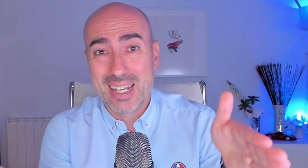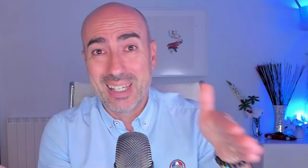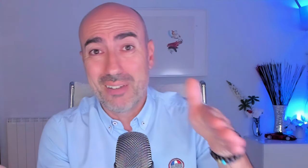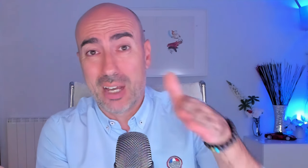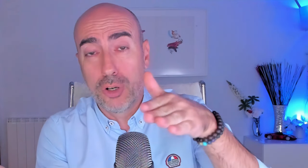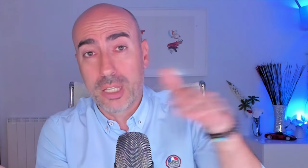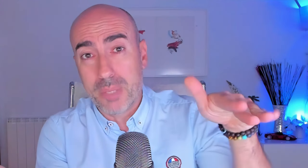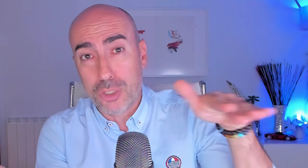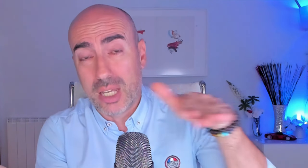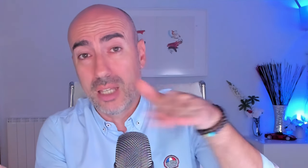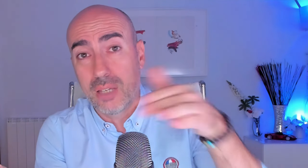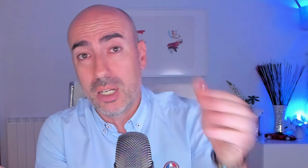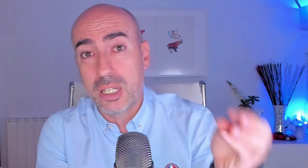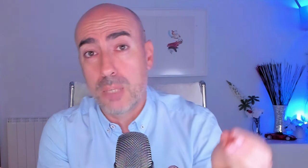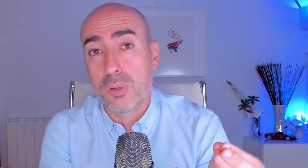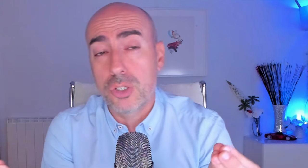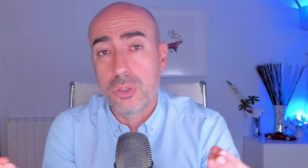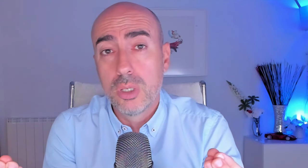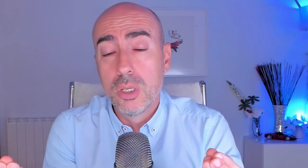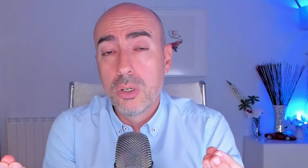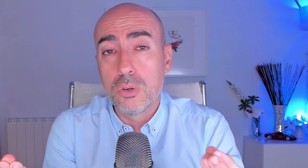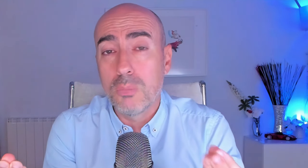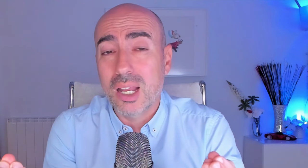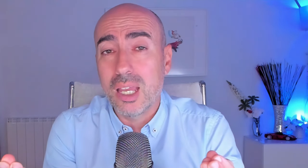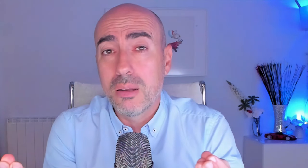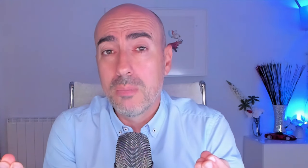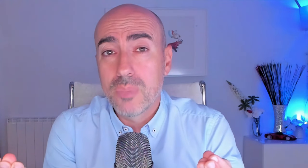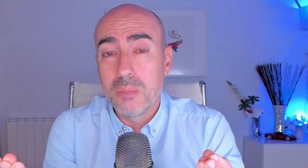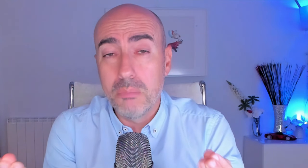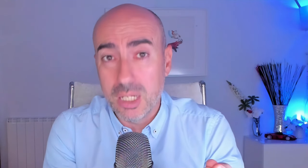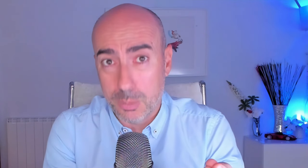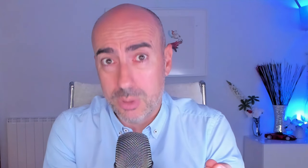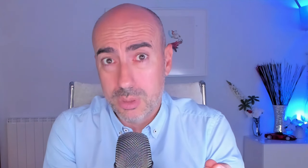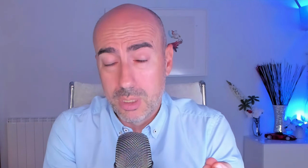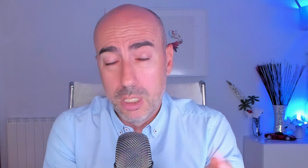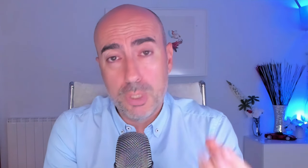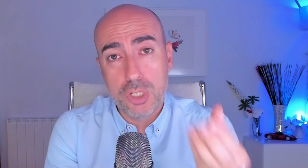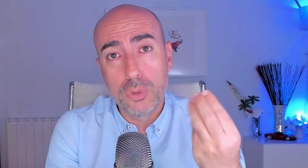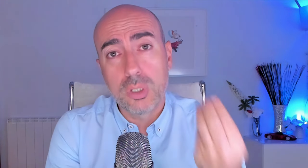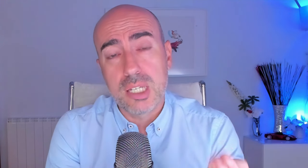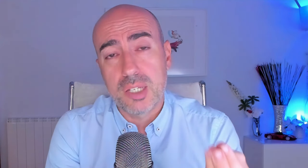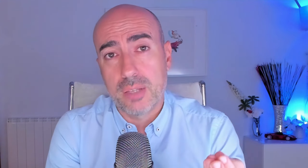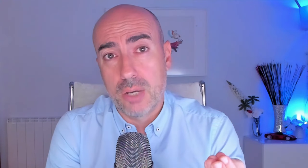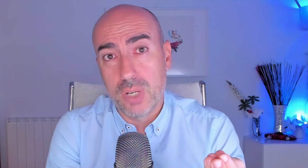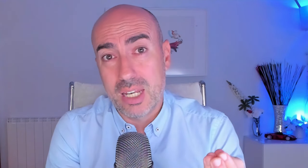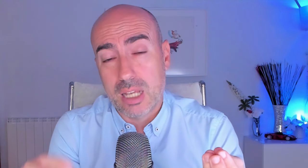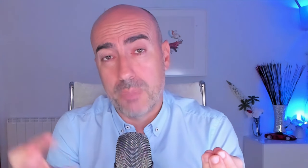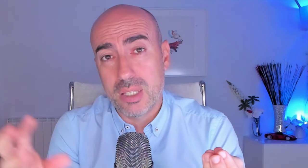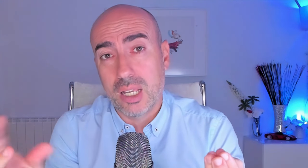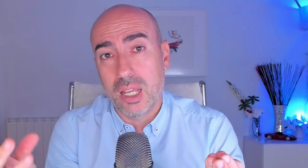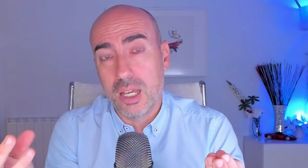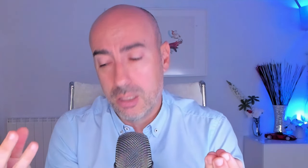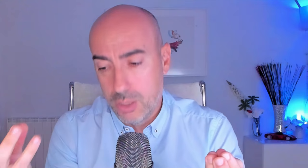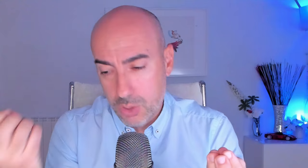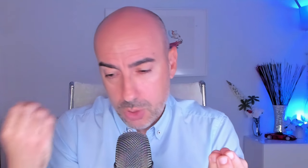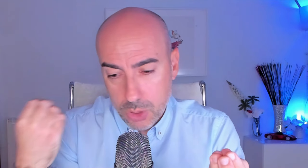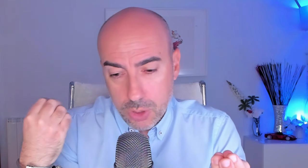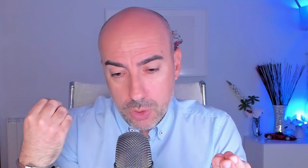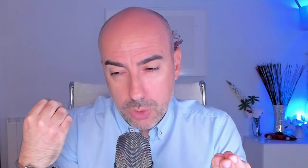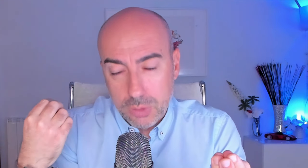la cadena de valor de persona que interviene en ese proceso, con un margen mínimo. Pero si tú coges esa zanahoria, eres capaz de